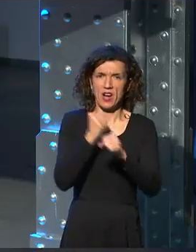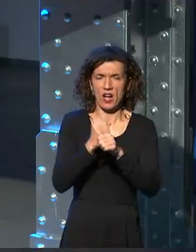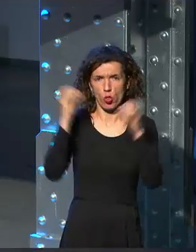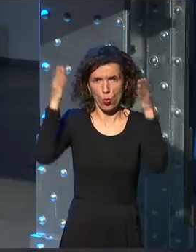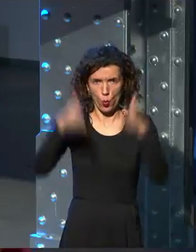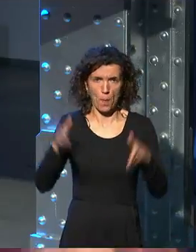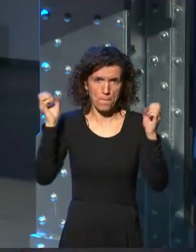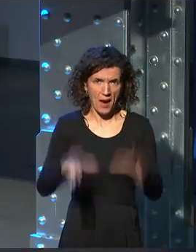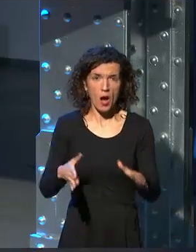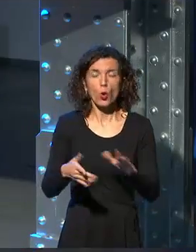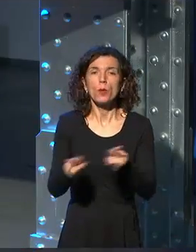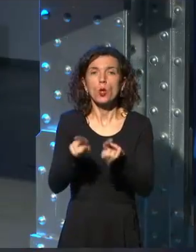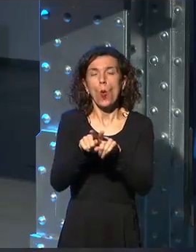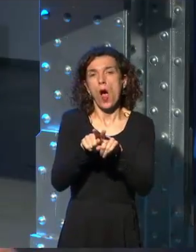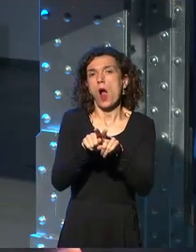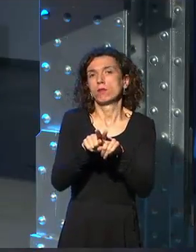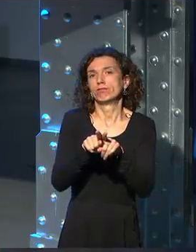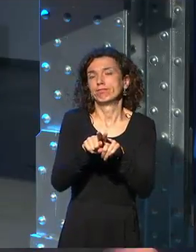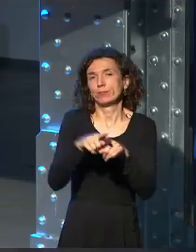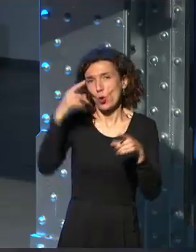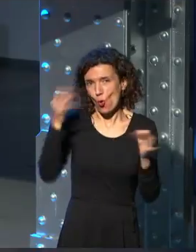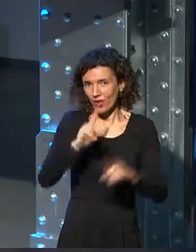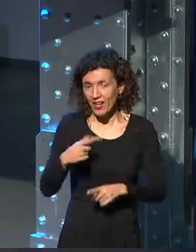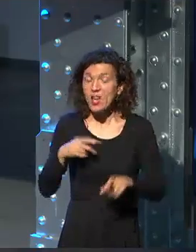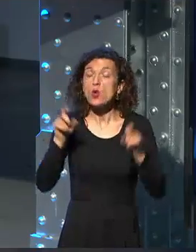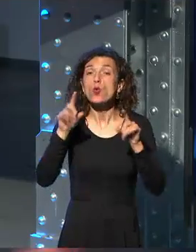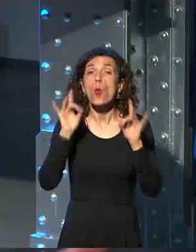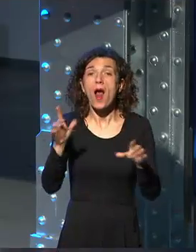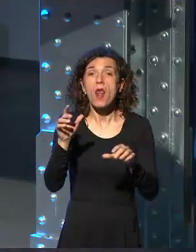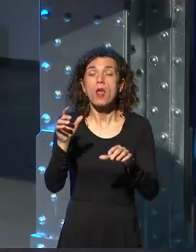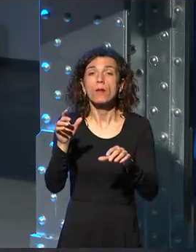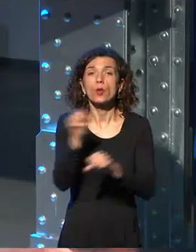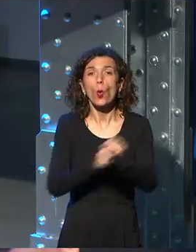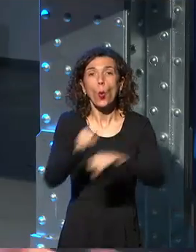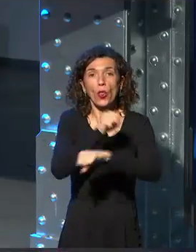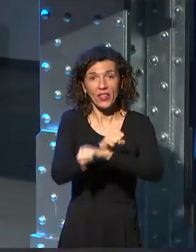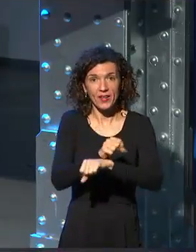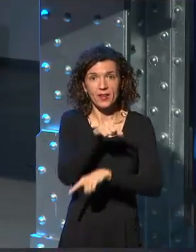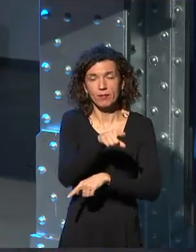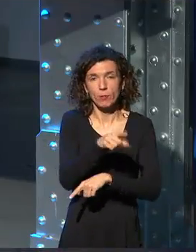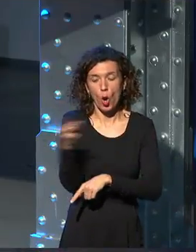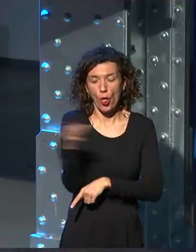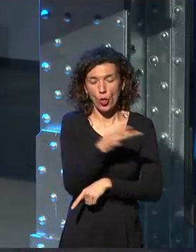ha sido un escéptico y en la línea de Houdini intentando pues siempre